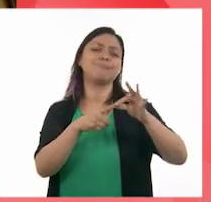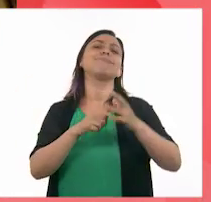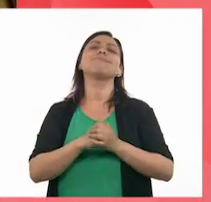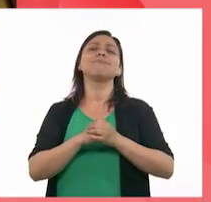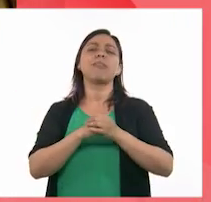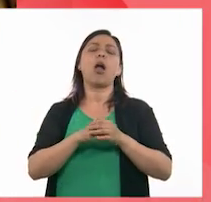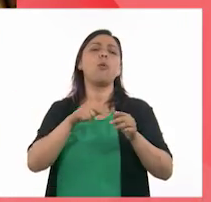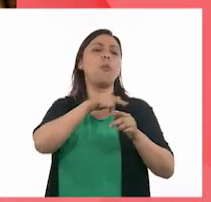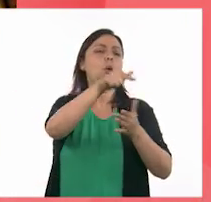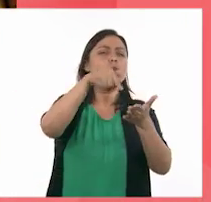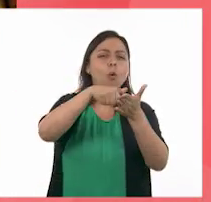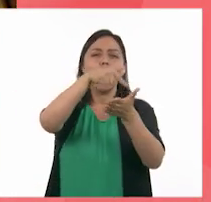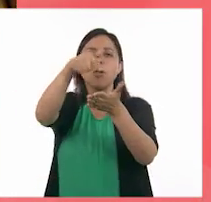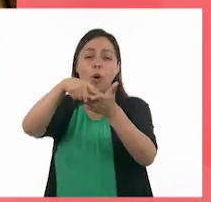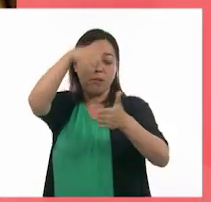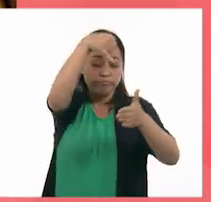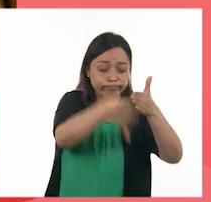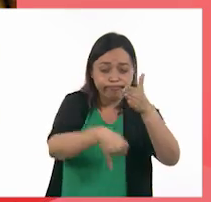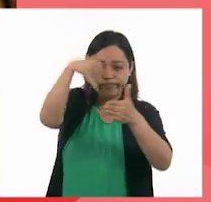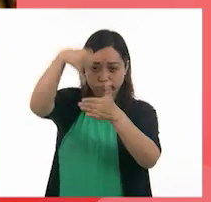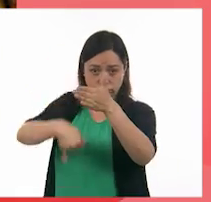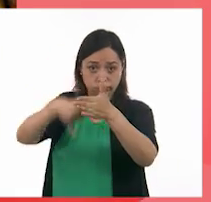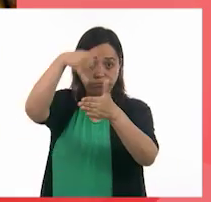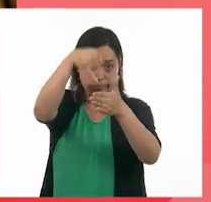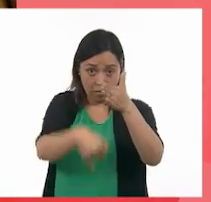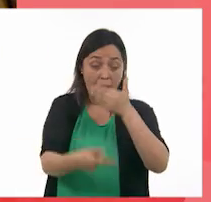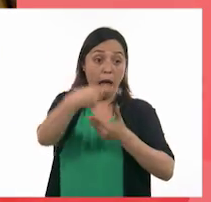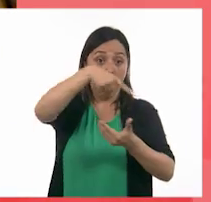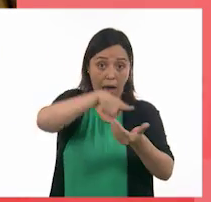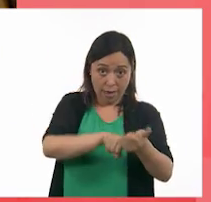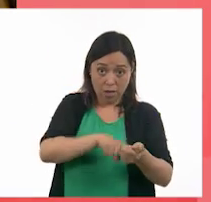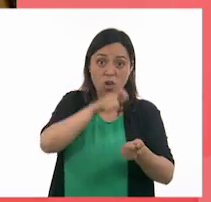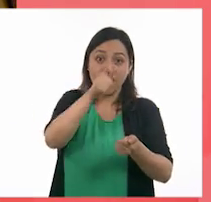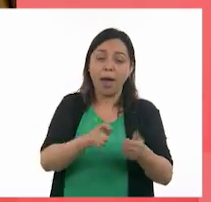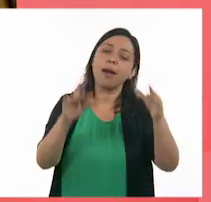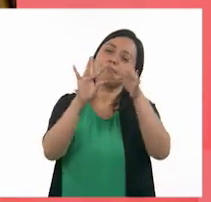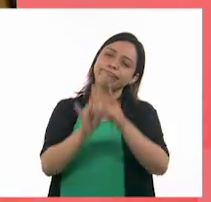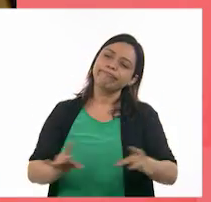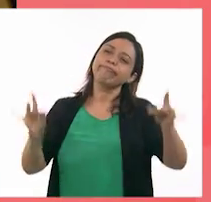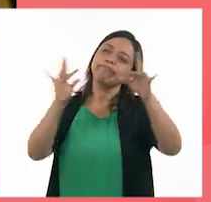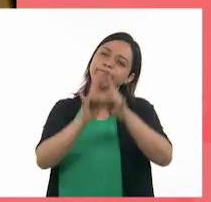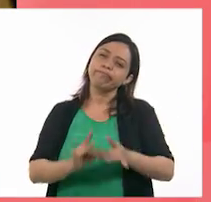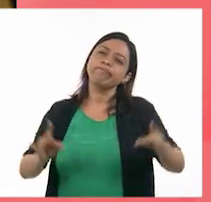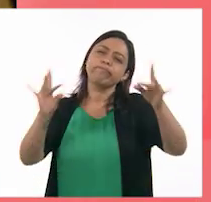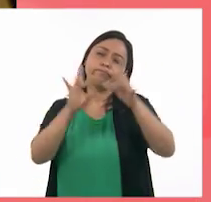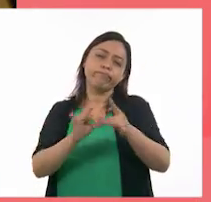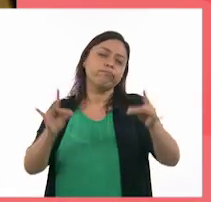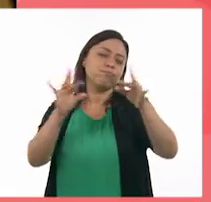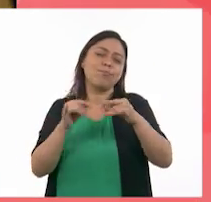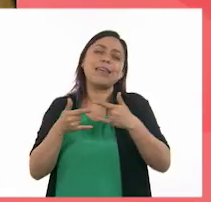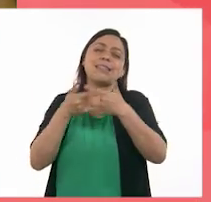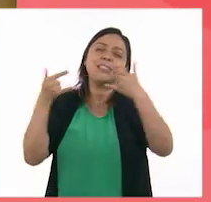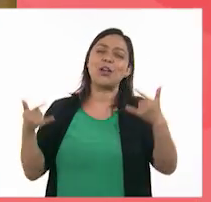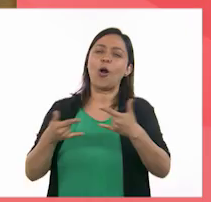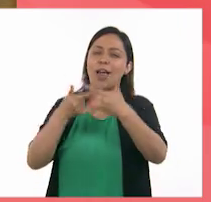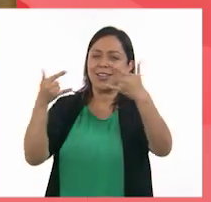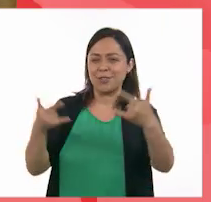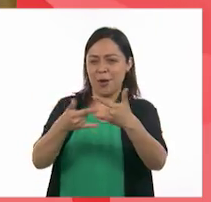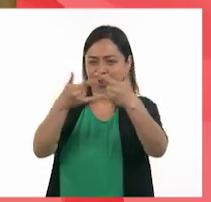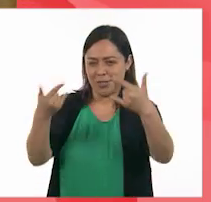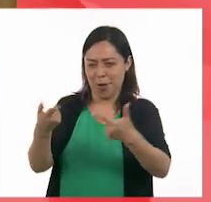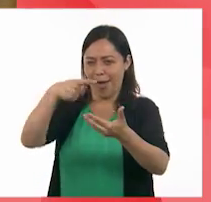diferentes sótanos o subterráneos, y dentro de esos espacios se les platican distintos pasajes de la historia de la comunidad